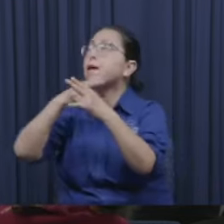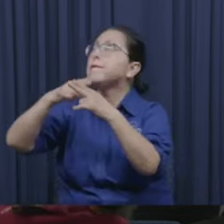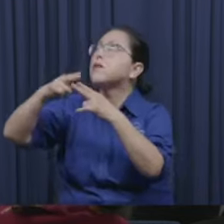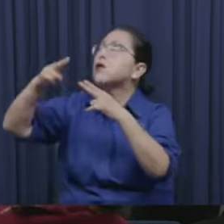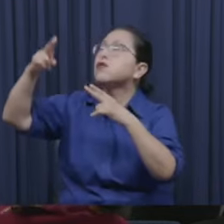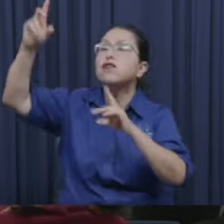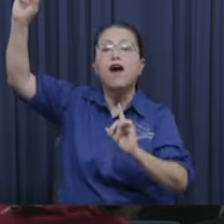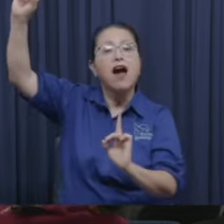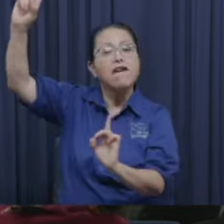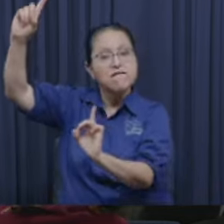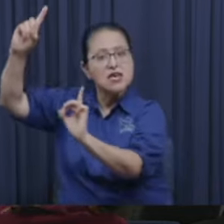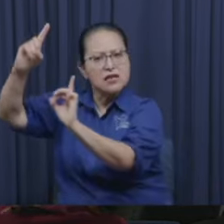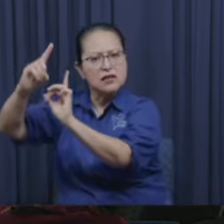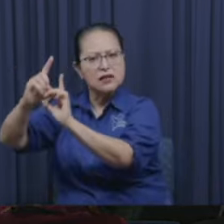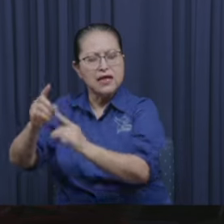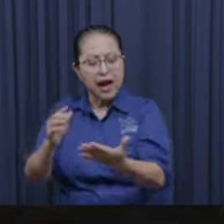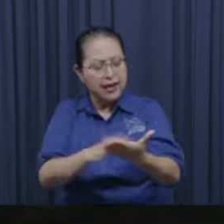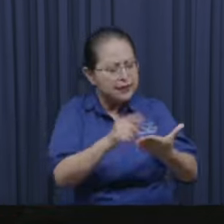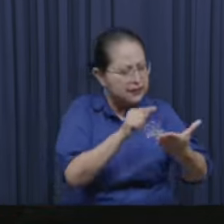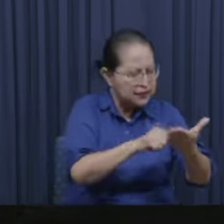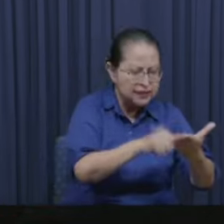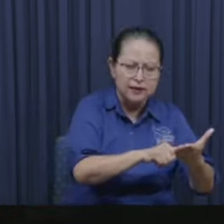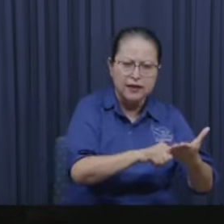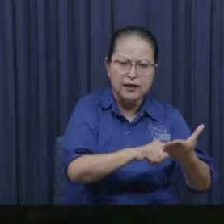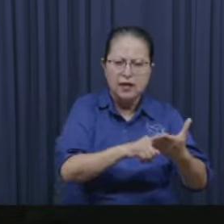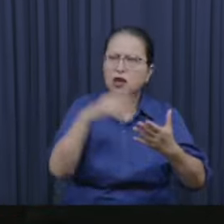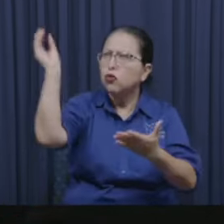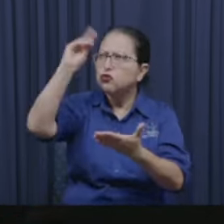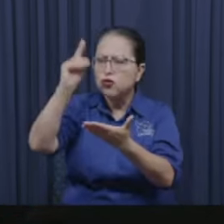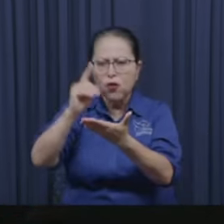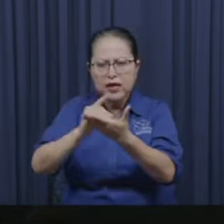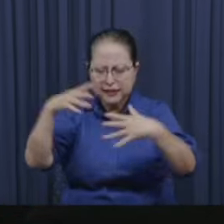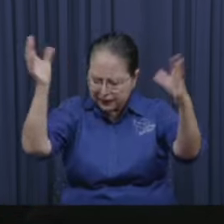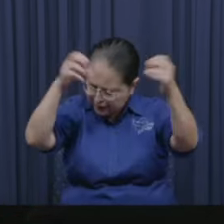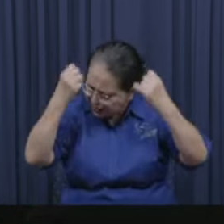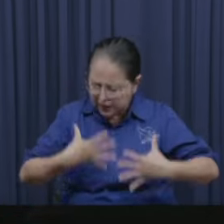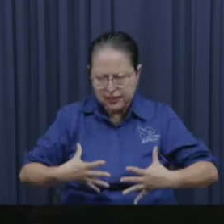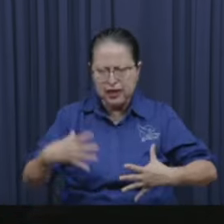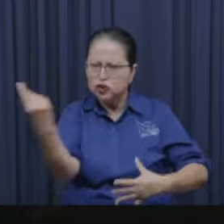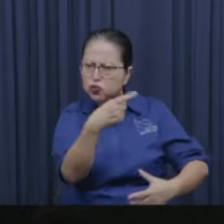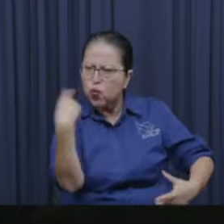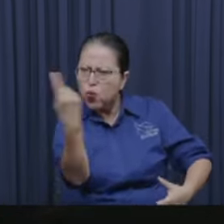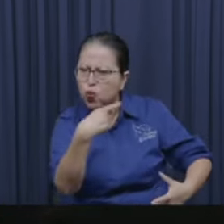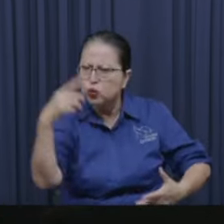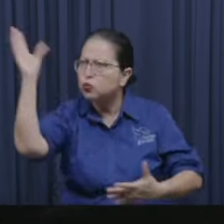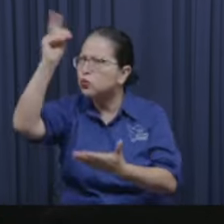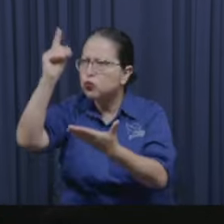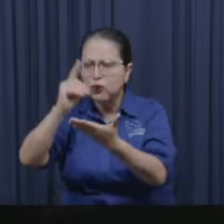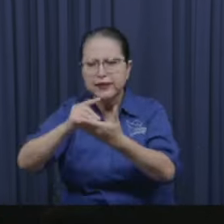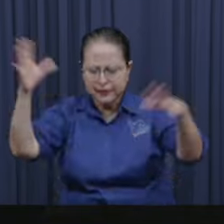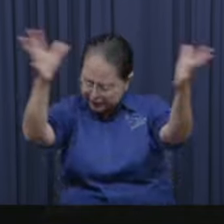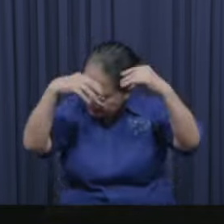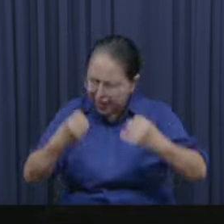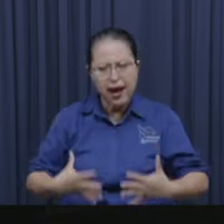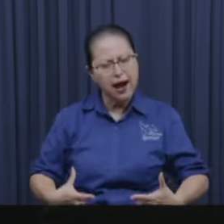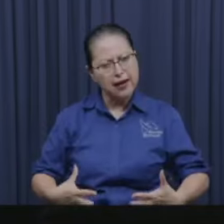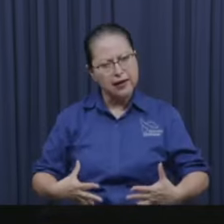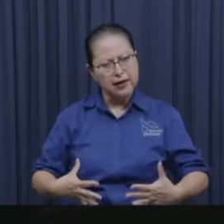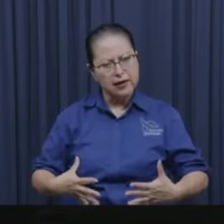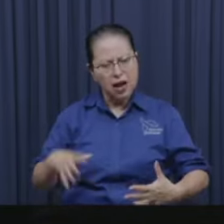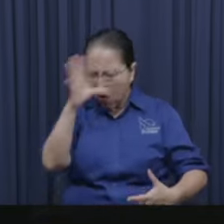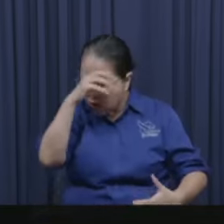ahí llénense de todo Don espiritual de todos los dones de todos los regalos carismas pero no se les